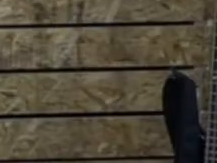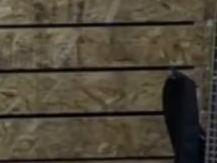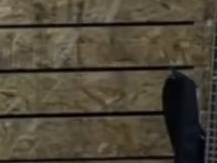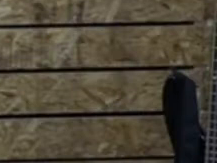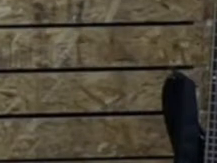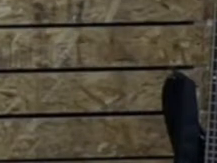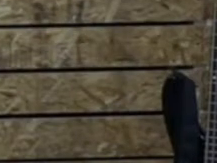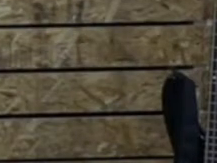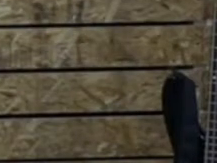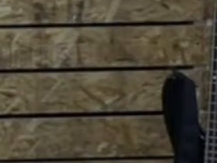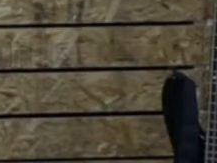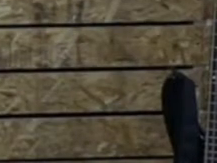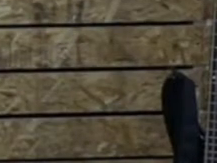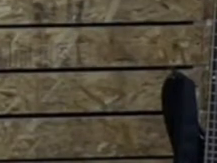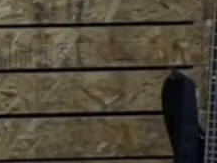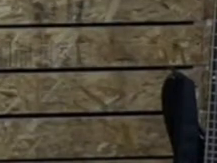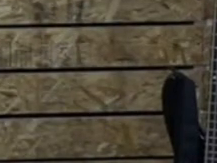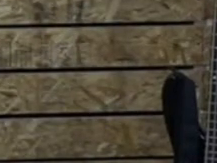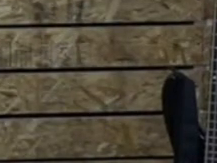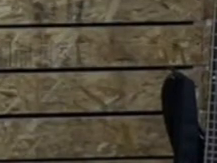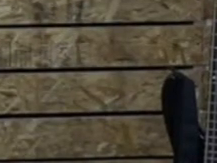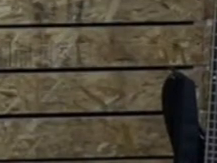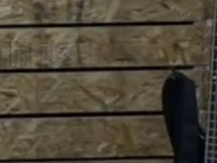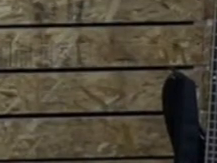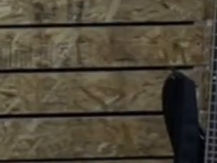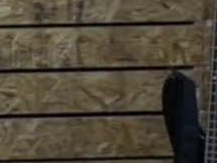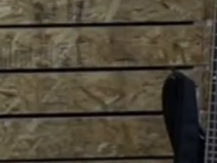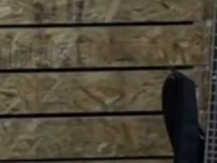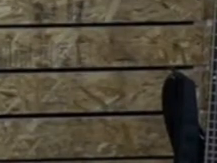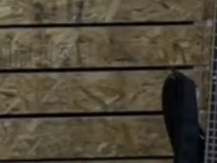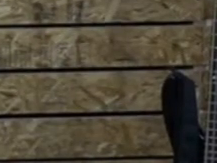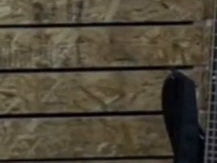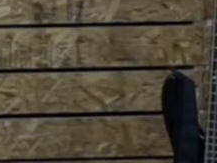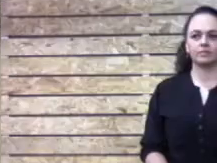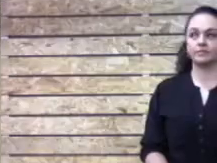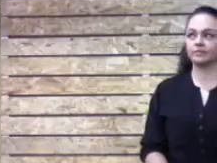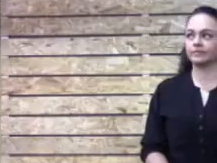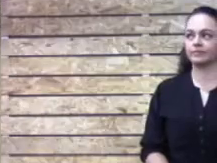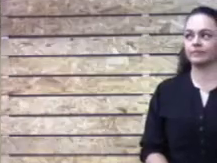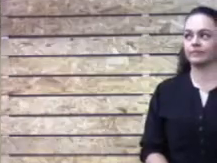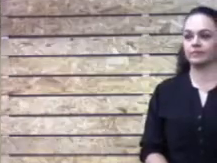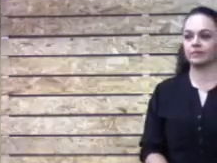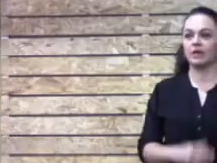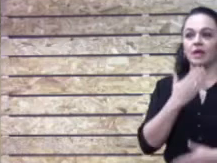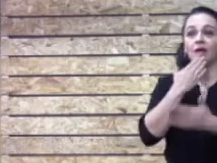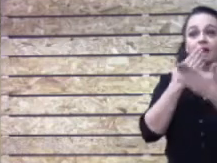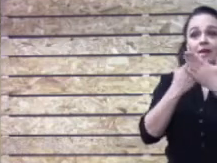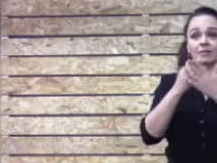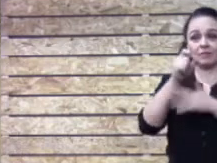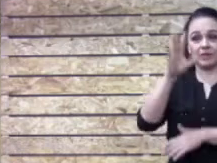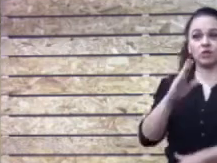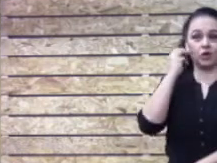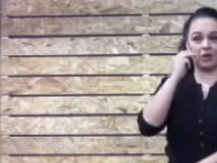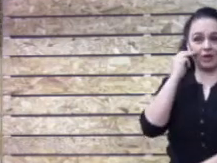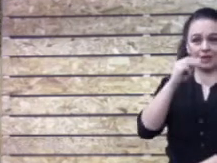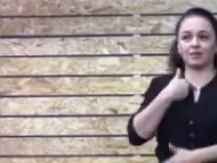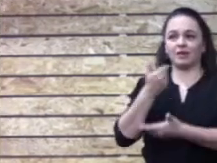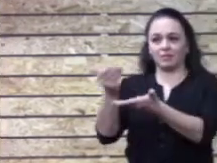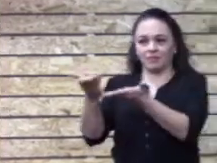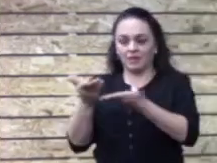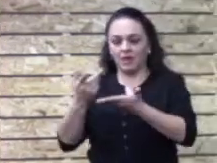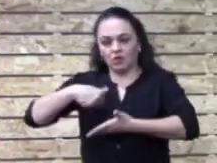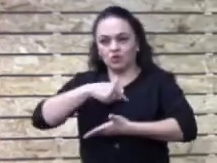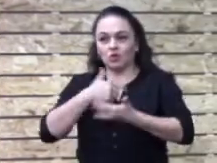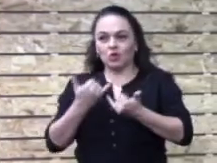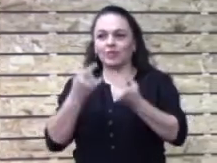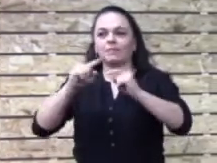Bueno, un cordial saludo para todos ustedes allí en casa. Va nuestro amor, nuestro cariño, las oraciones, la comunión de la iglesia. Quiero